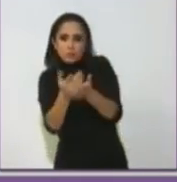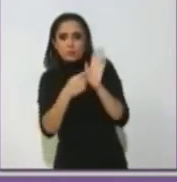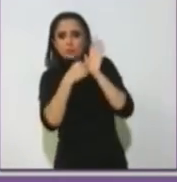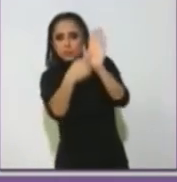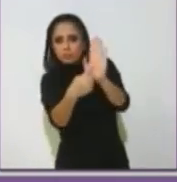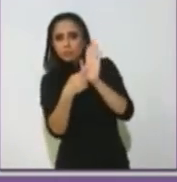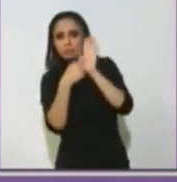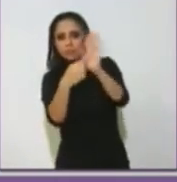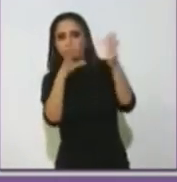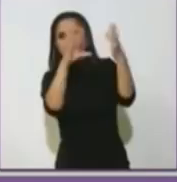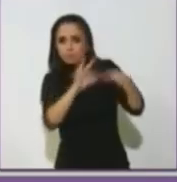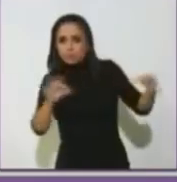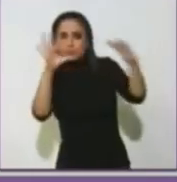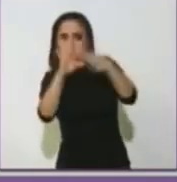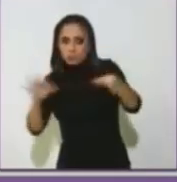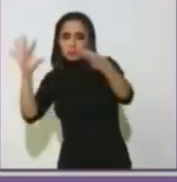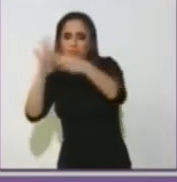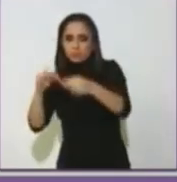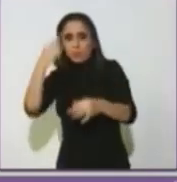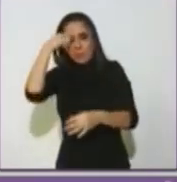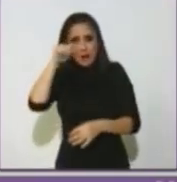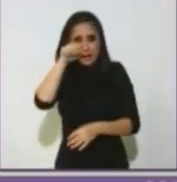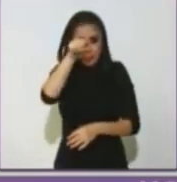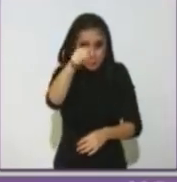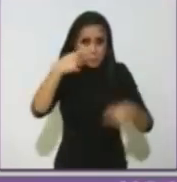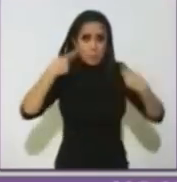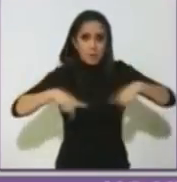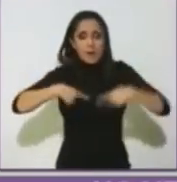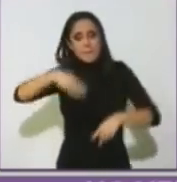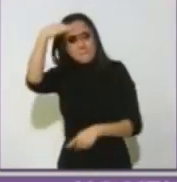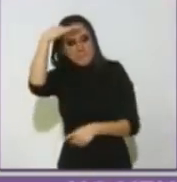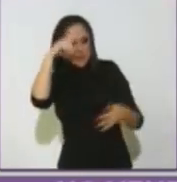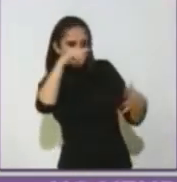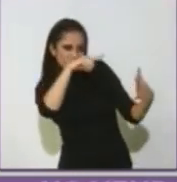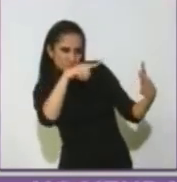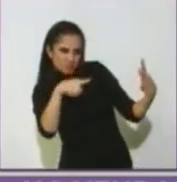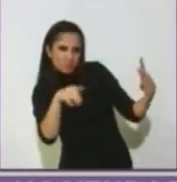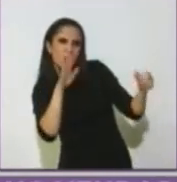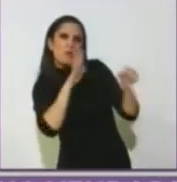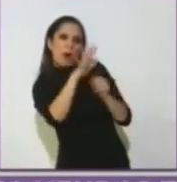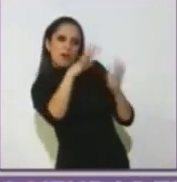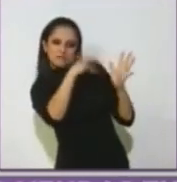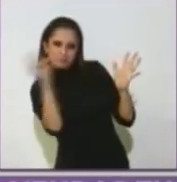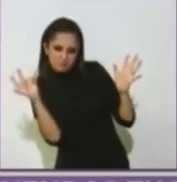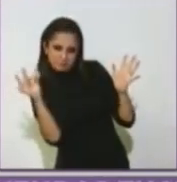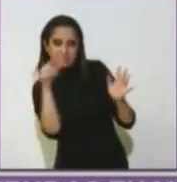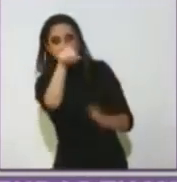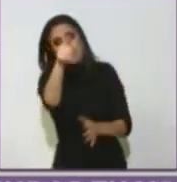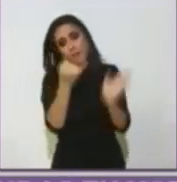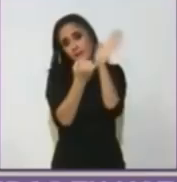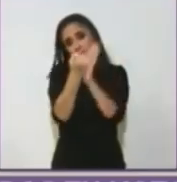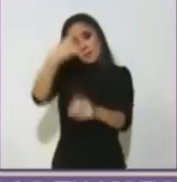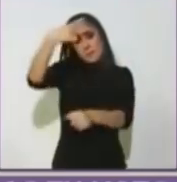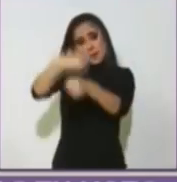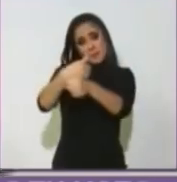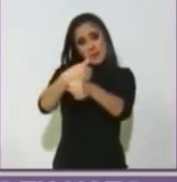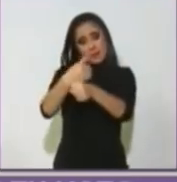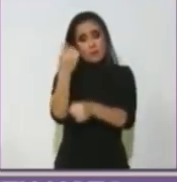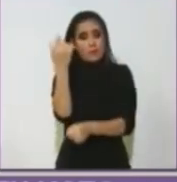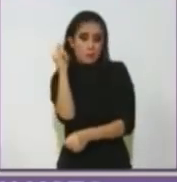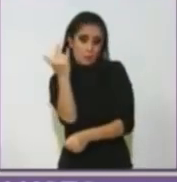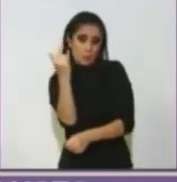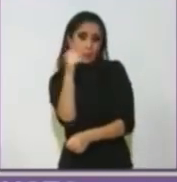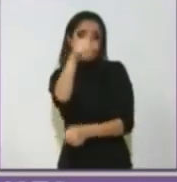tener las mejores propuestas para que usted piense en ellos y en ellas así que la decisión es hoy el primero de julio y